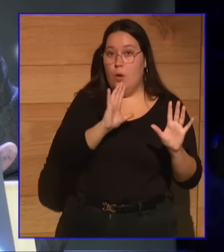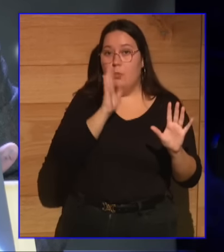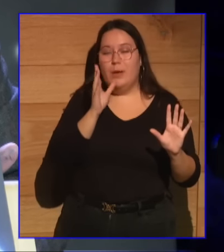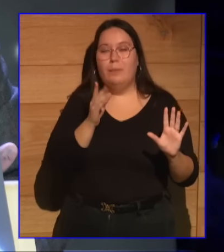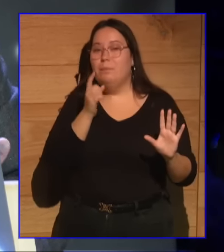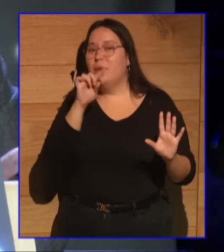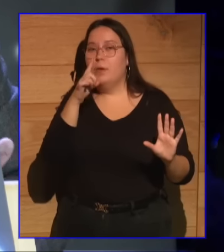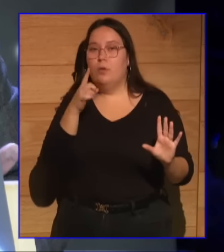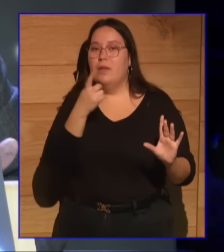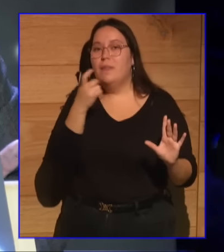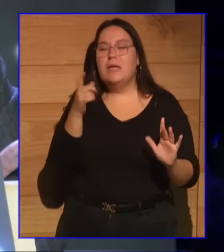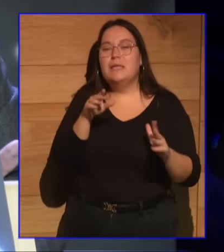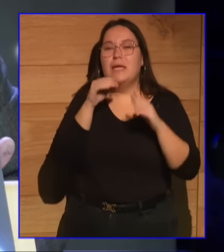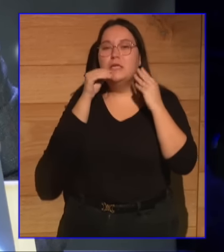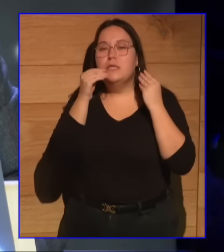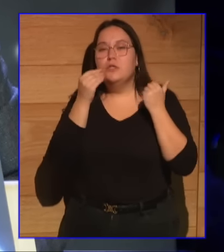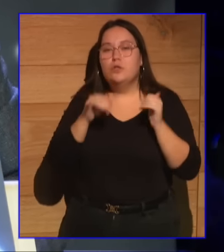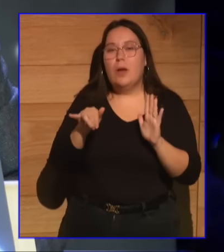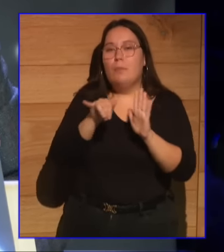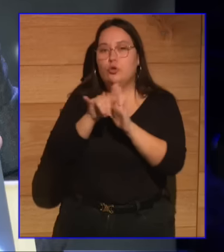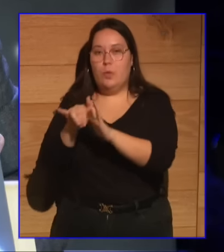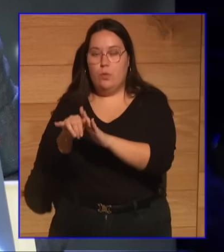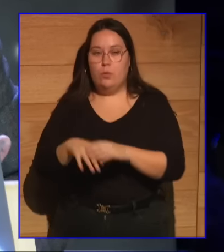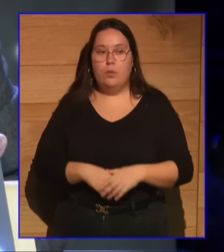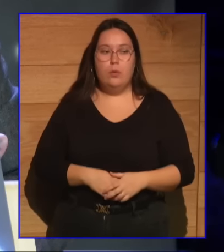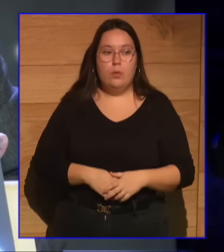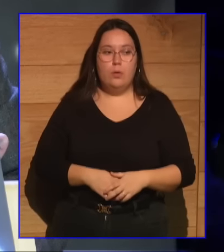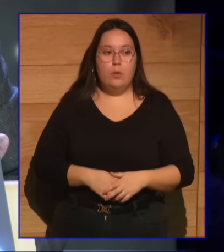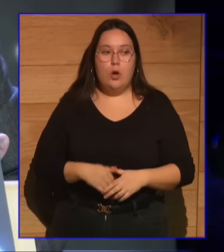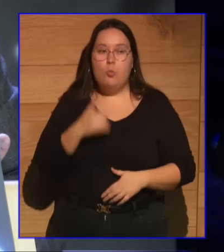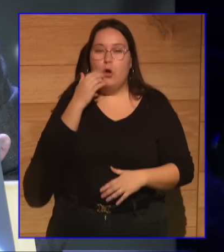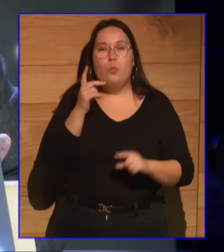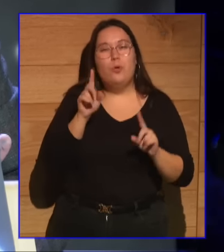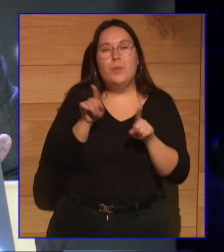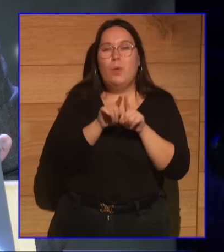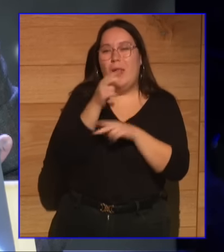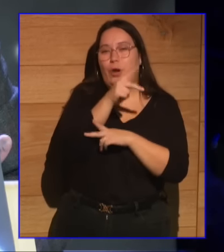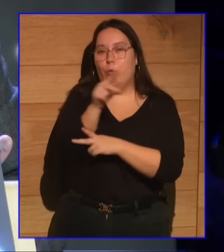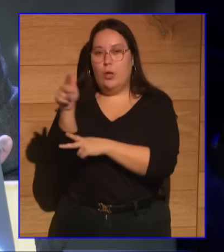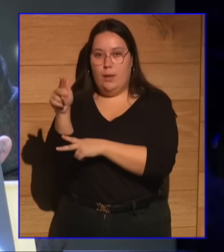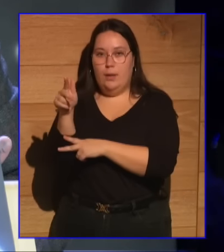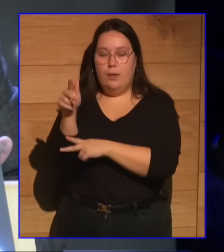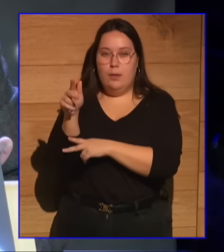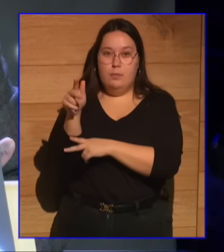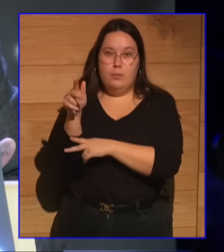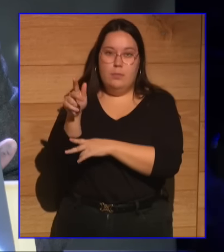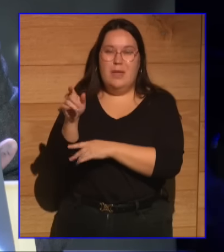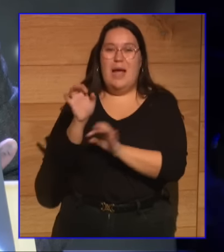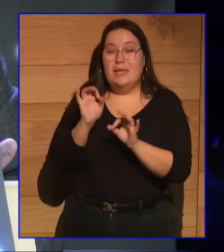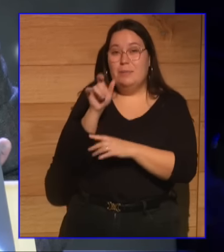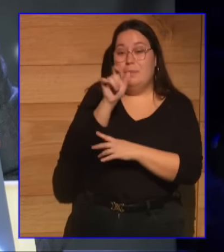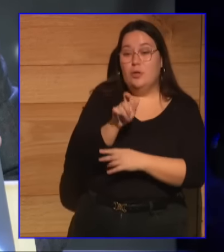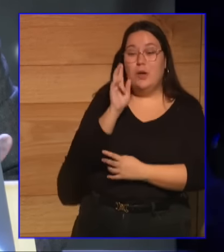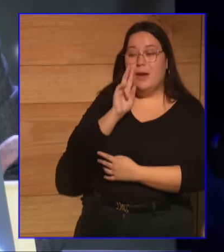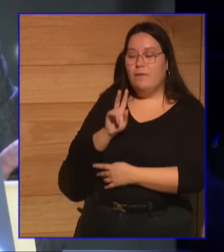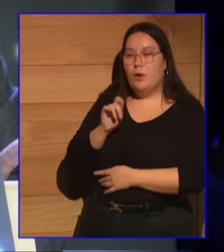a la historia mucho más documental, mucho más de reportaje, que da la sensación de que el espectador es